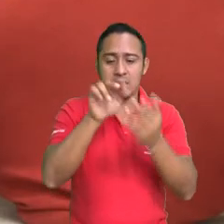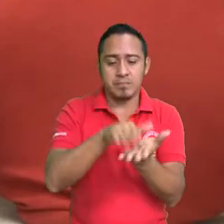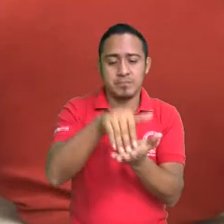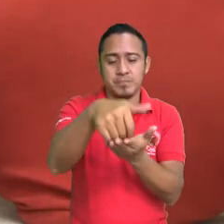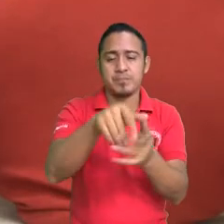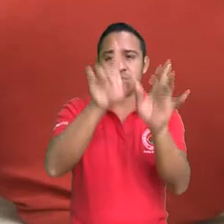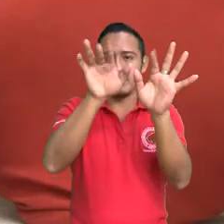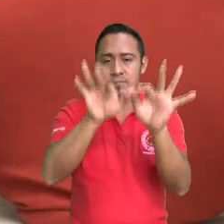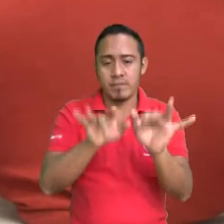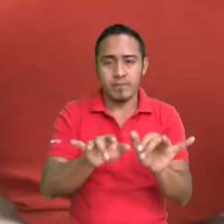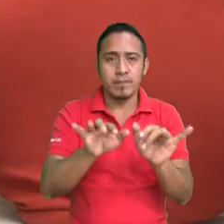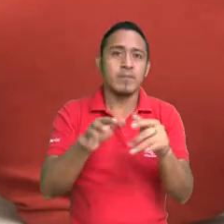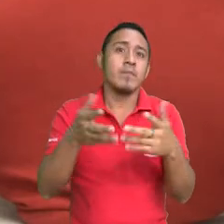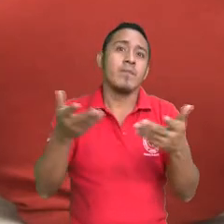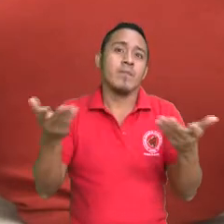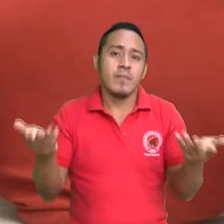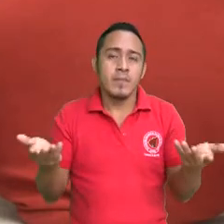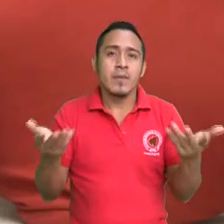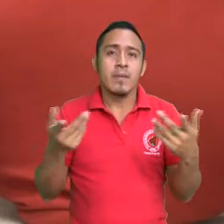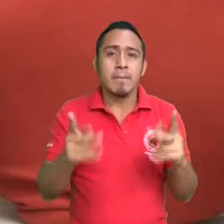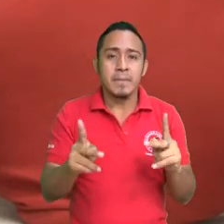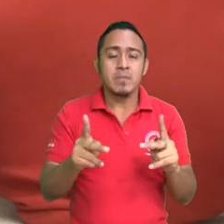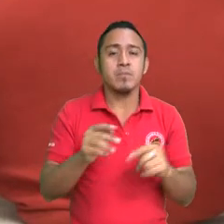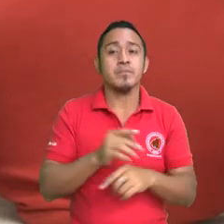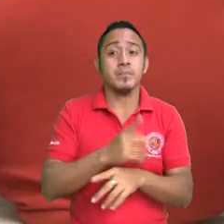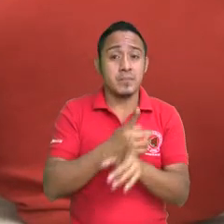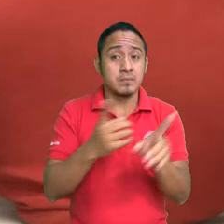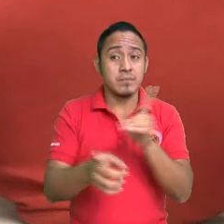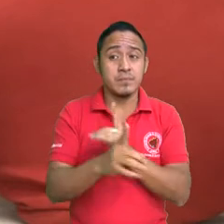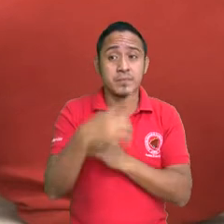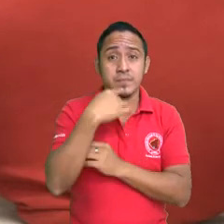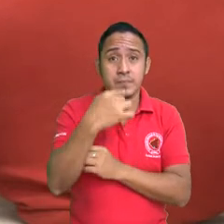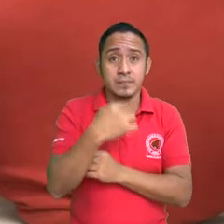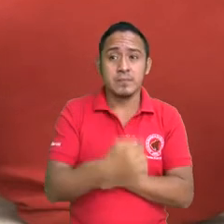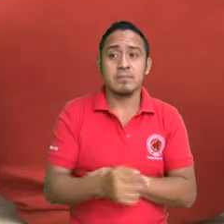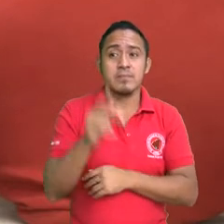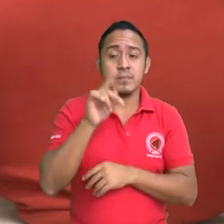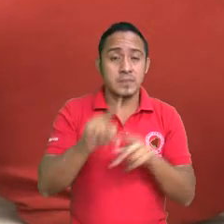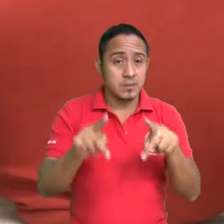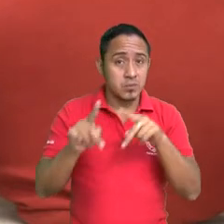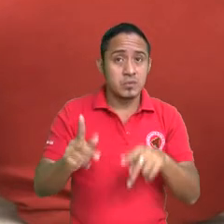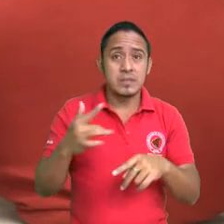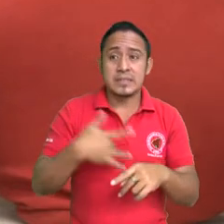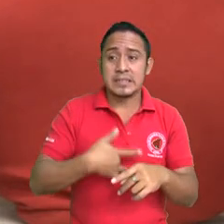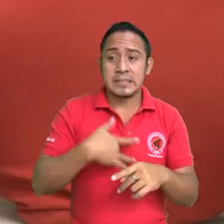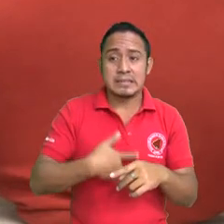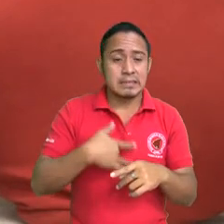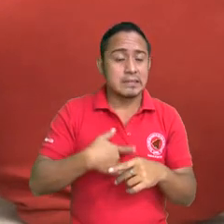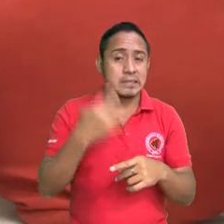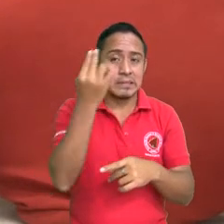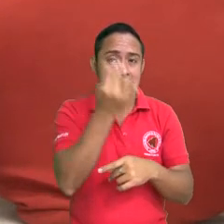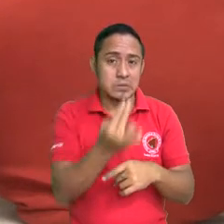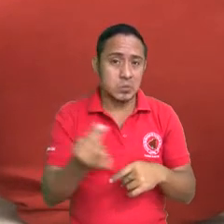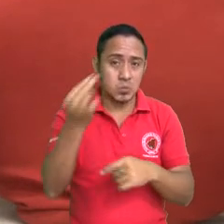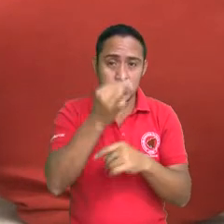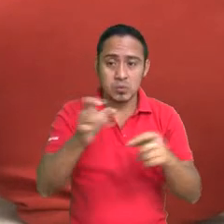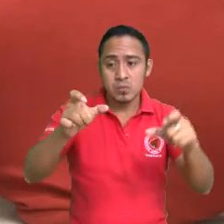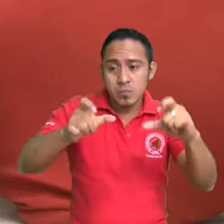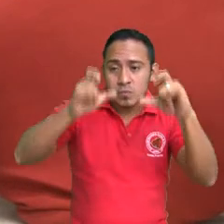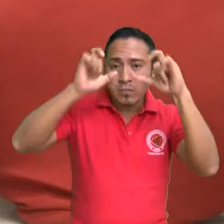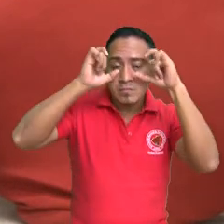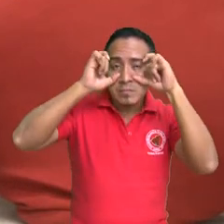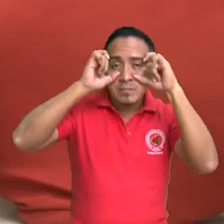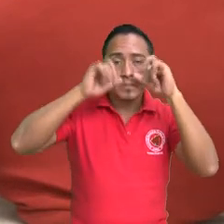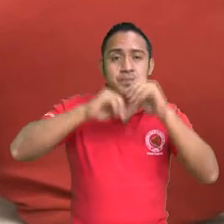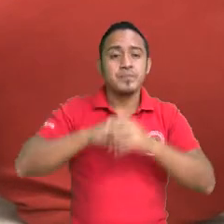pero en este porcentaje cabe notar la edad en la que está presentándose la necesidad de usar lentes.